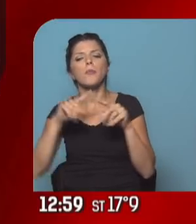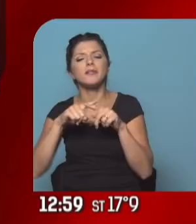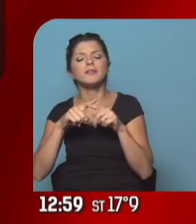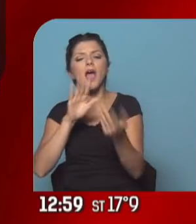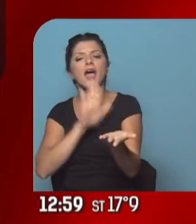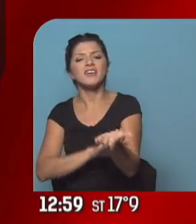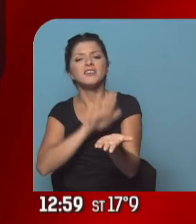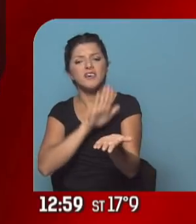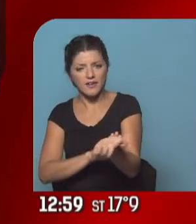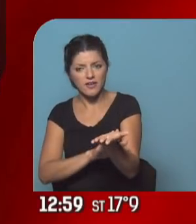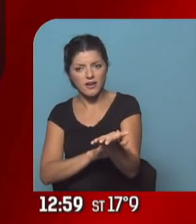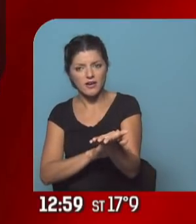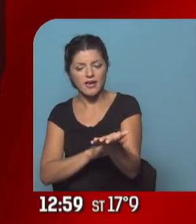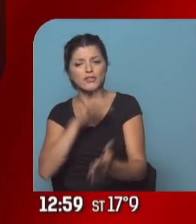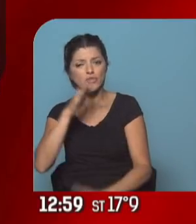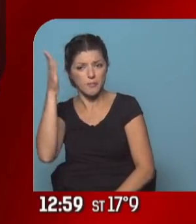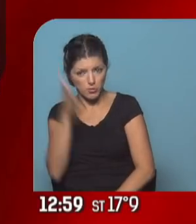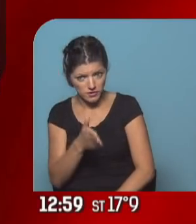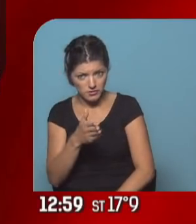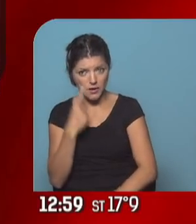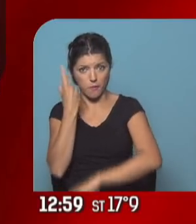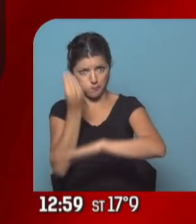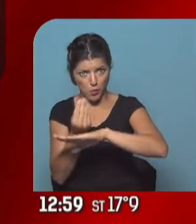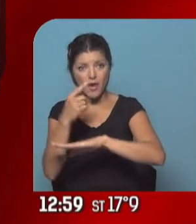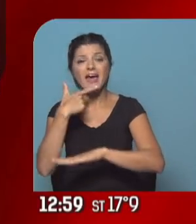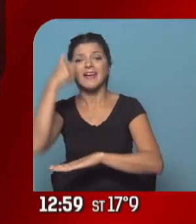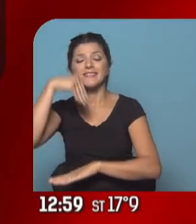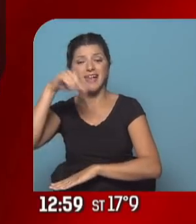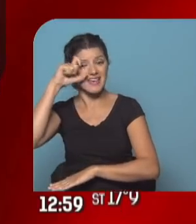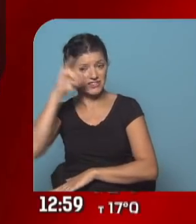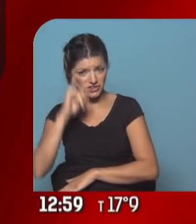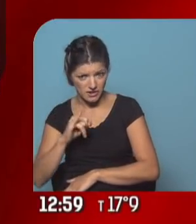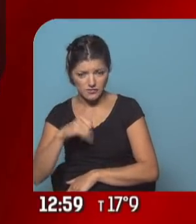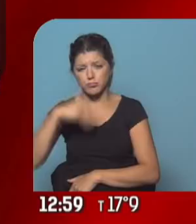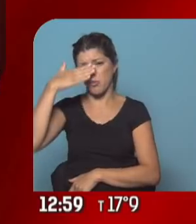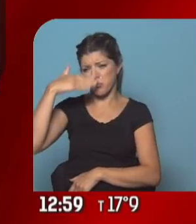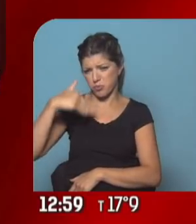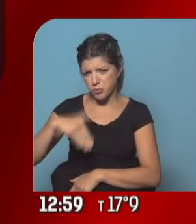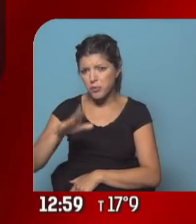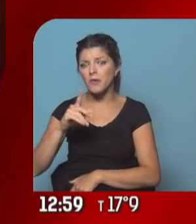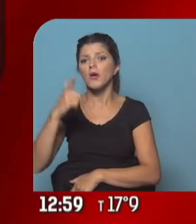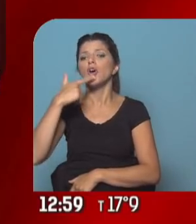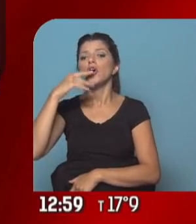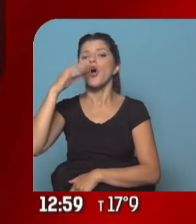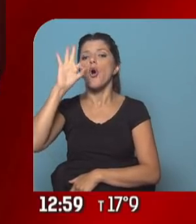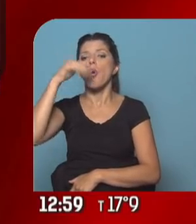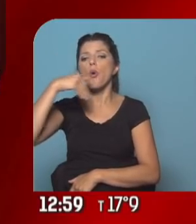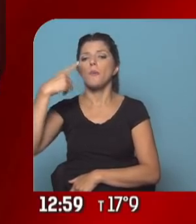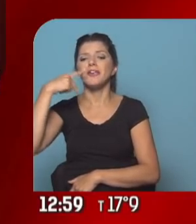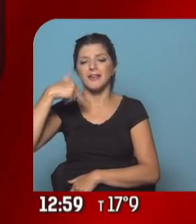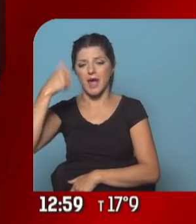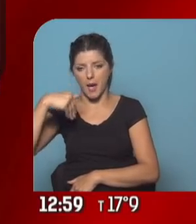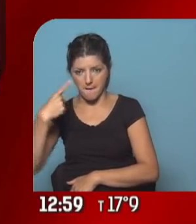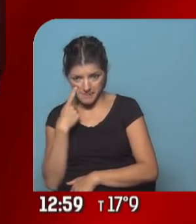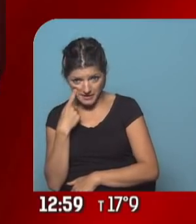un 14% de intención de voto, que lidera Beatriz Sánchez. Muy atrás queda Marco Enrique Sominami con un 5%, alguien